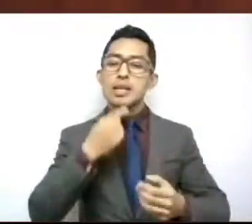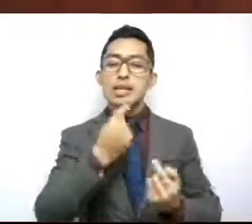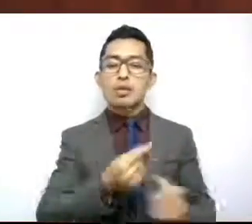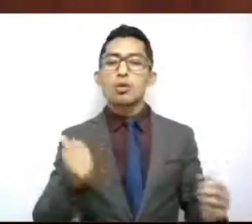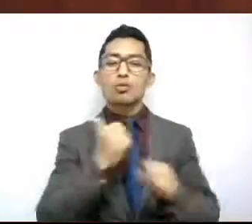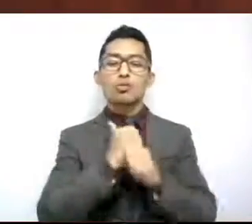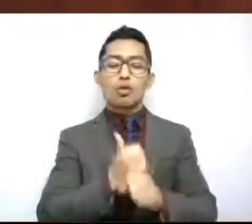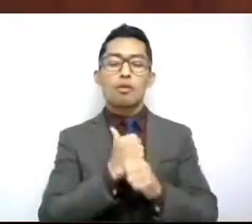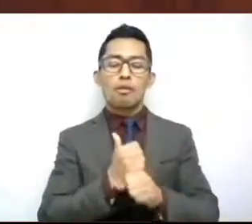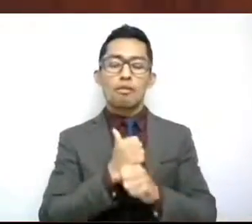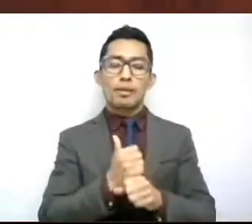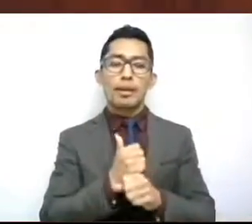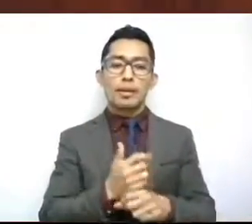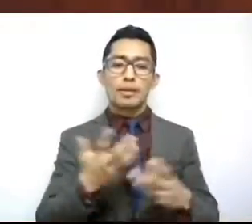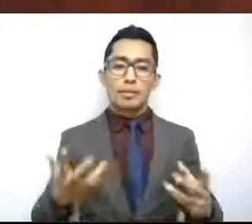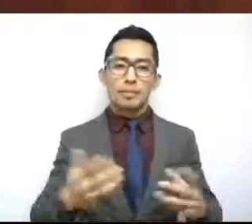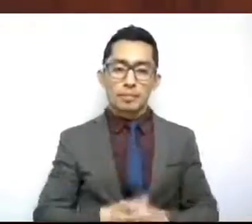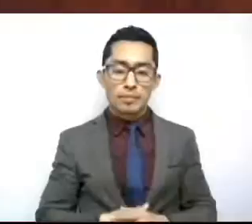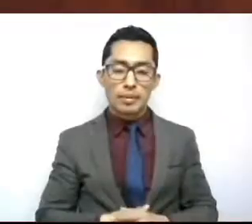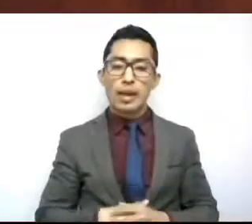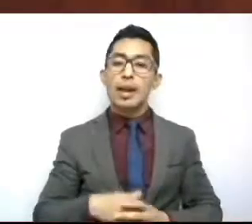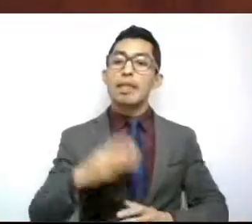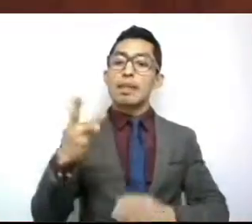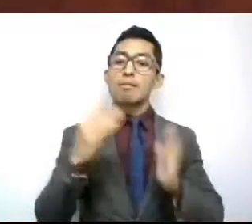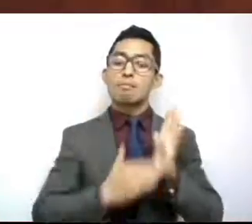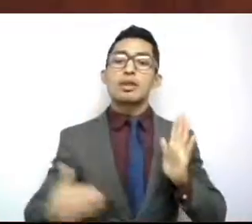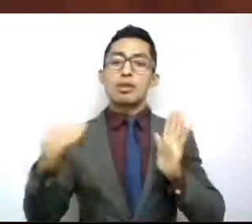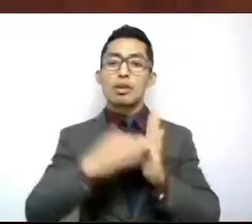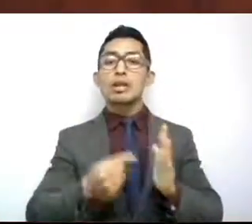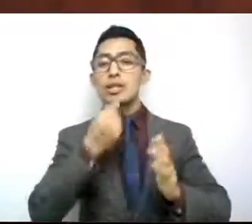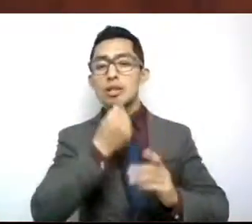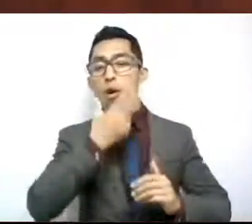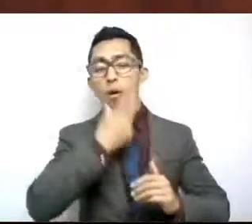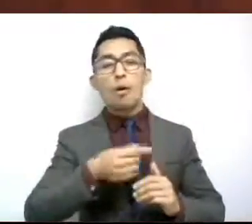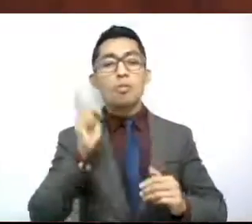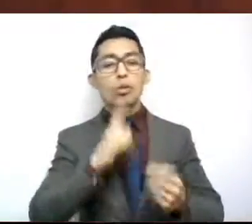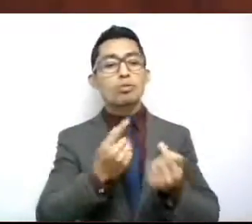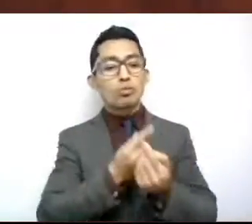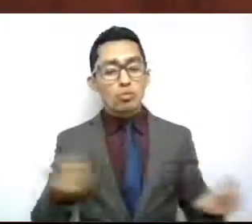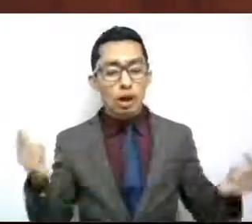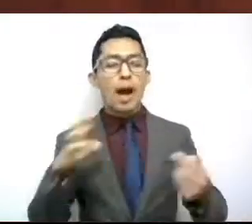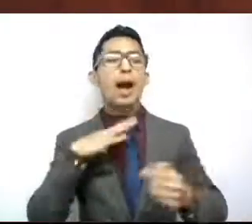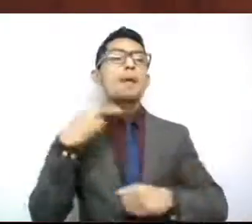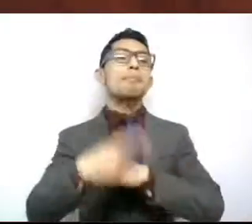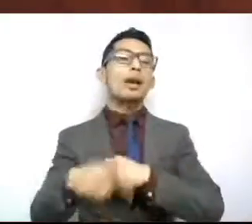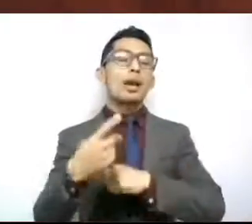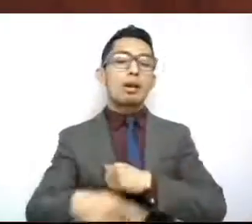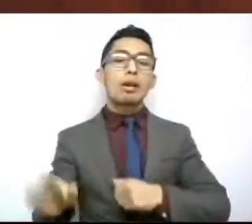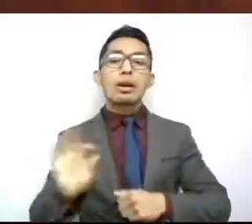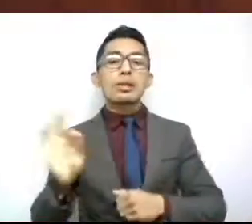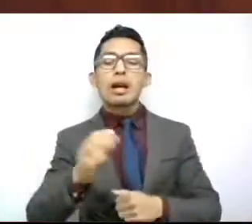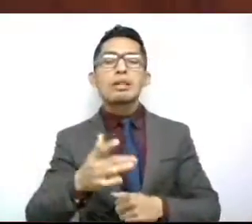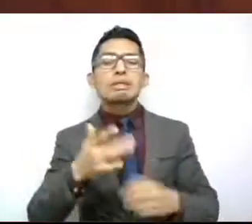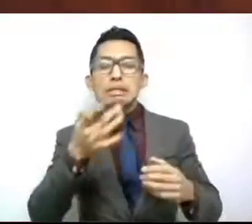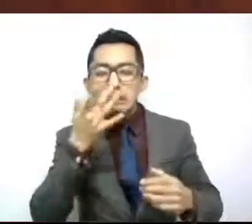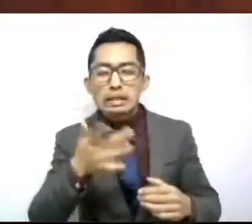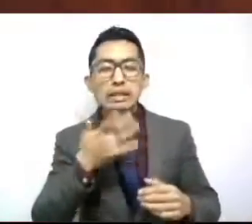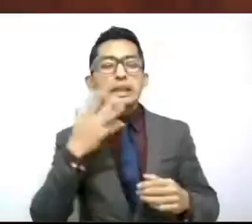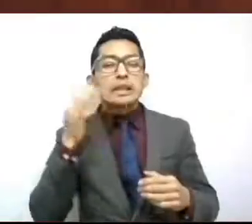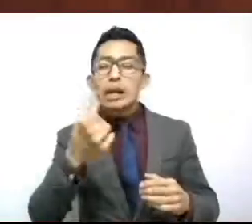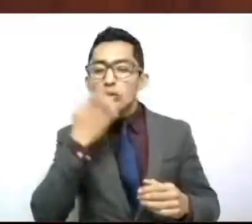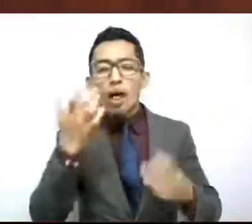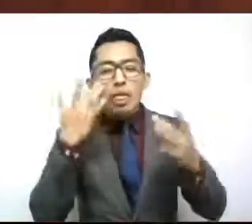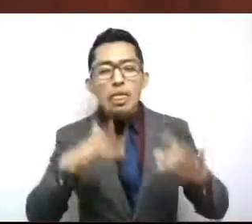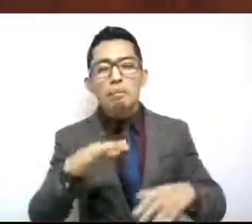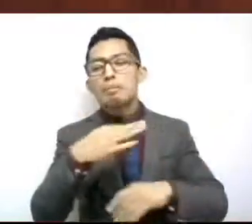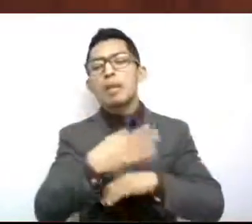Latina, más de 3 millones de niñas y niños se encuentran en riesgo de abandonar las escuelas permanentemente y que